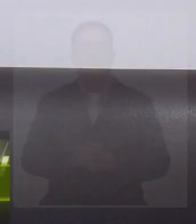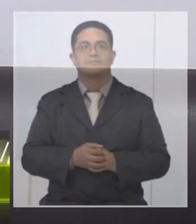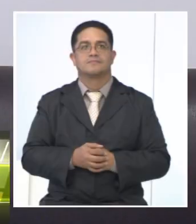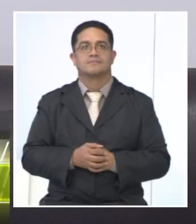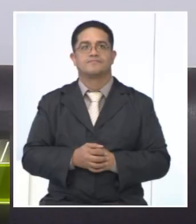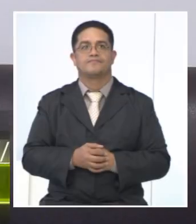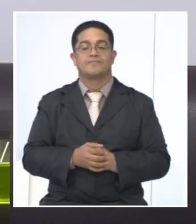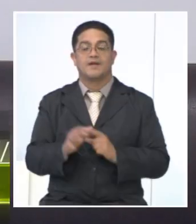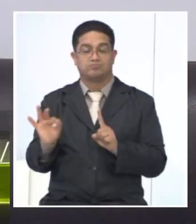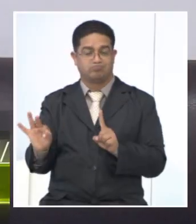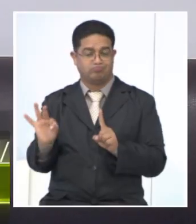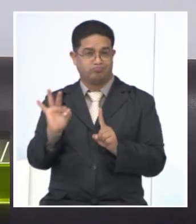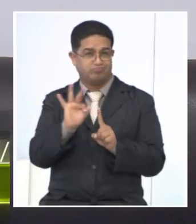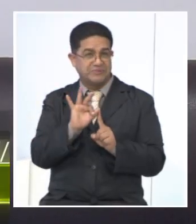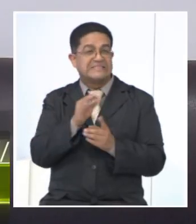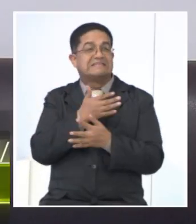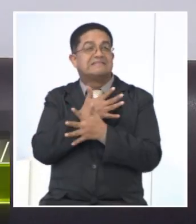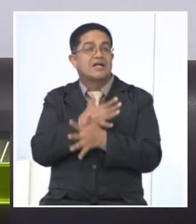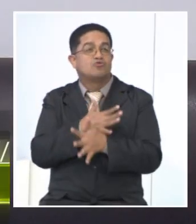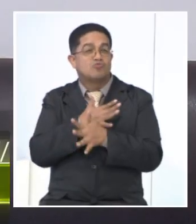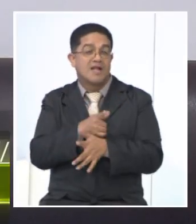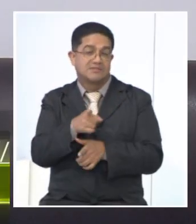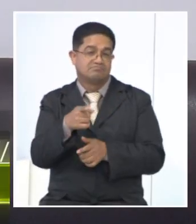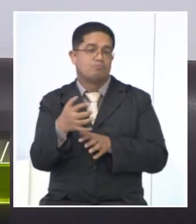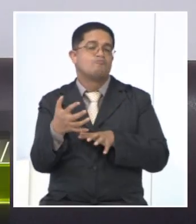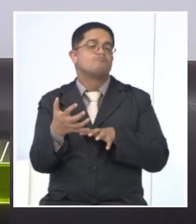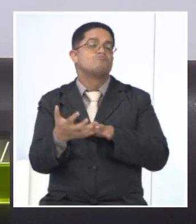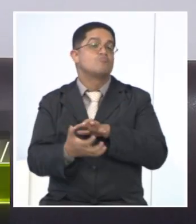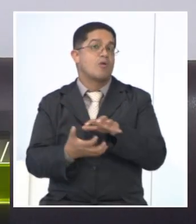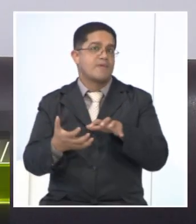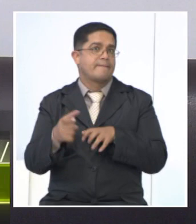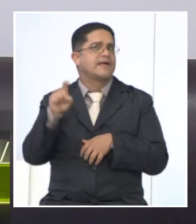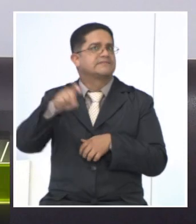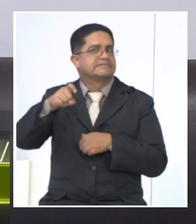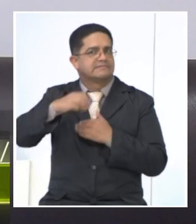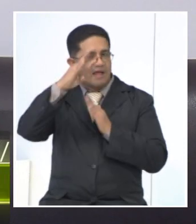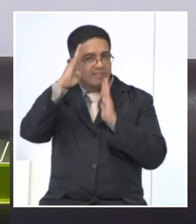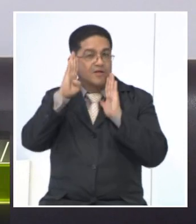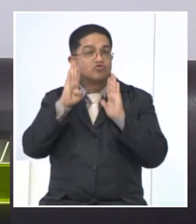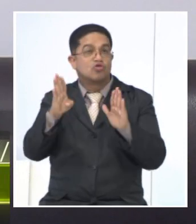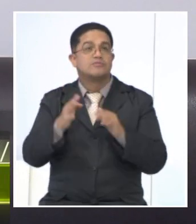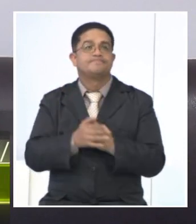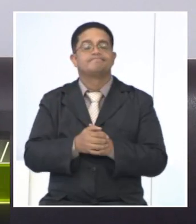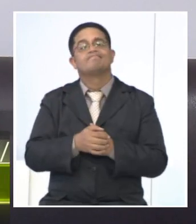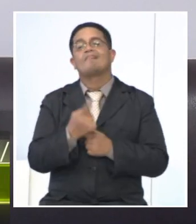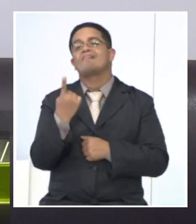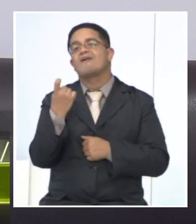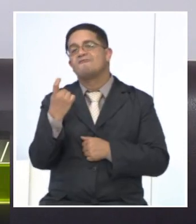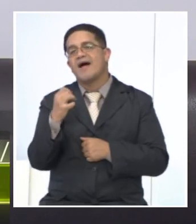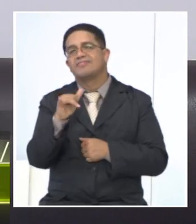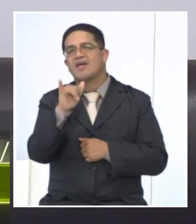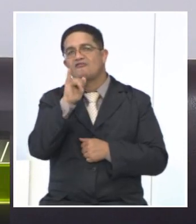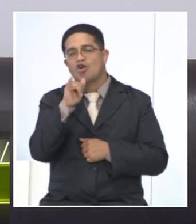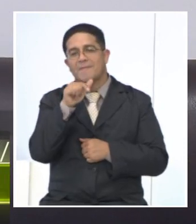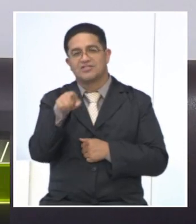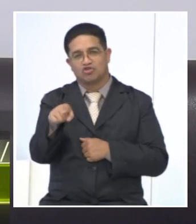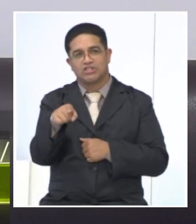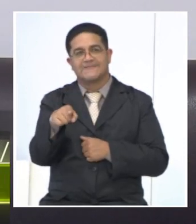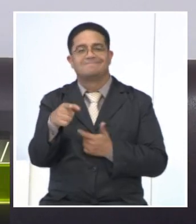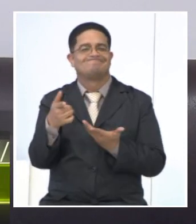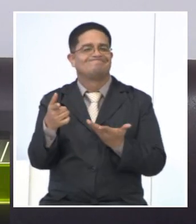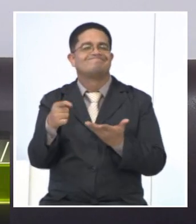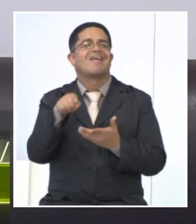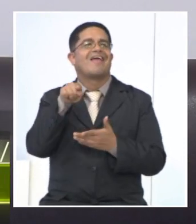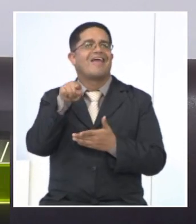Las infecciones de transmisión sexual son un problema que merece ser atendido. La desinformación muchas veces es una barrera